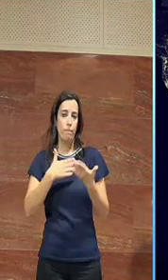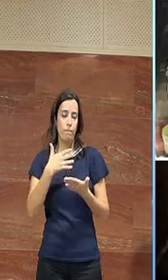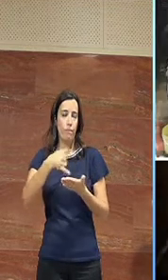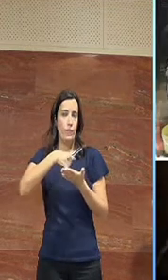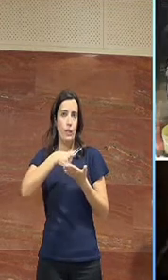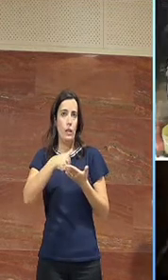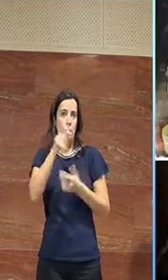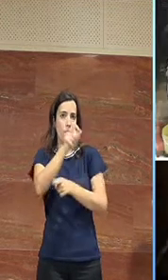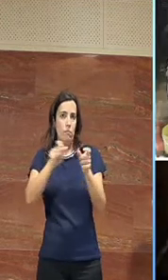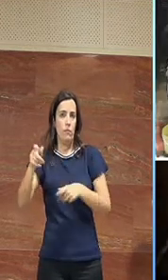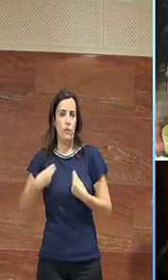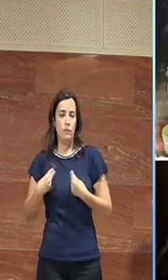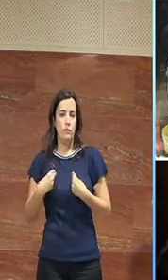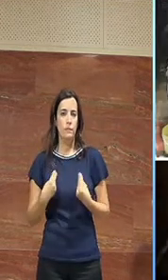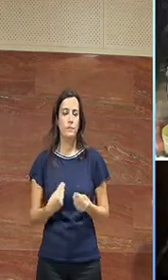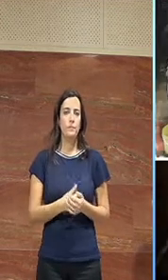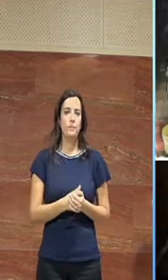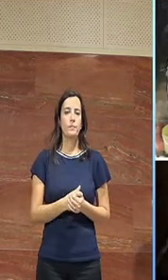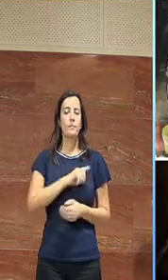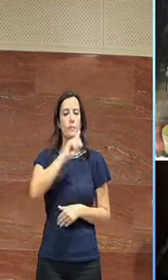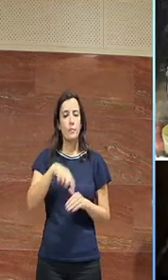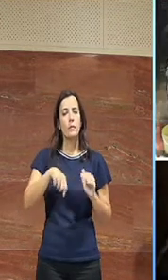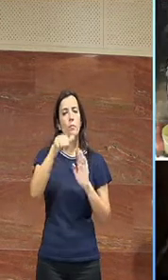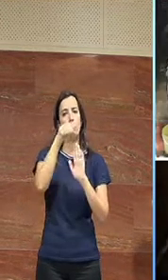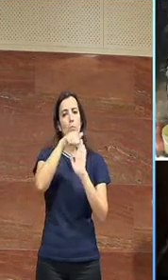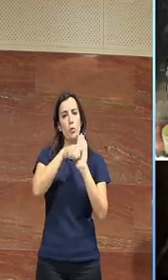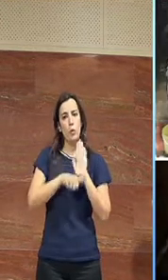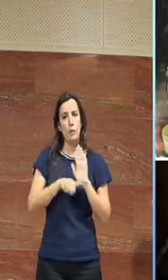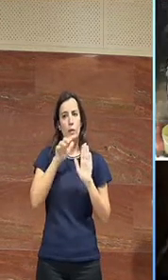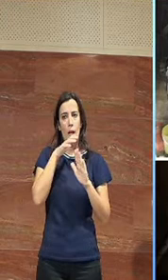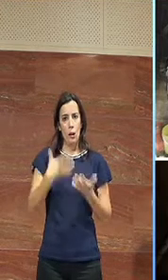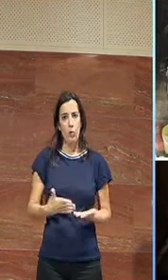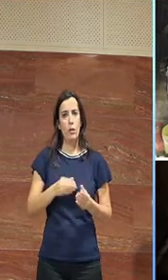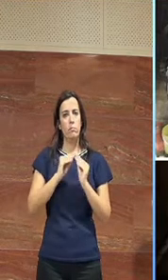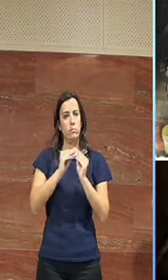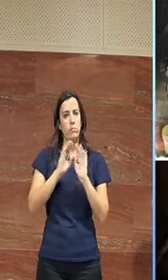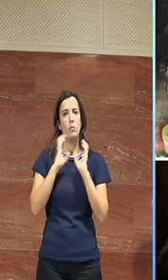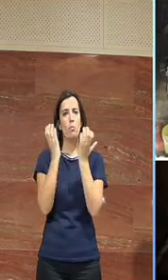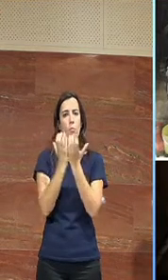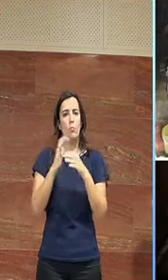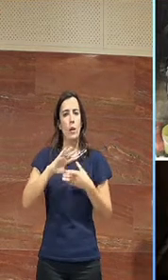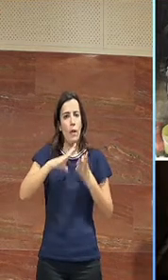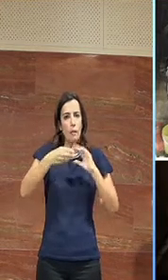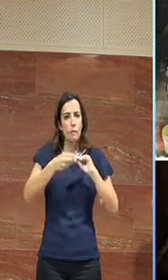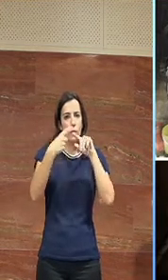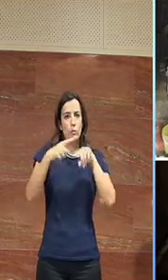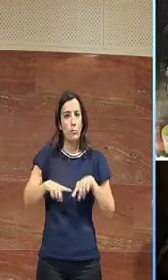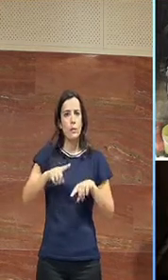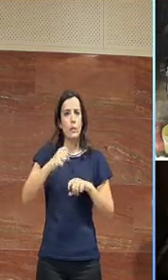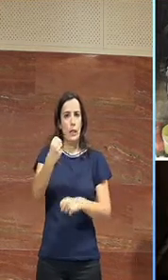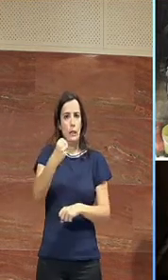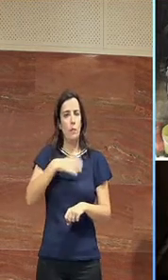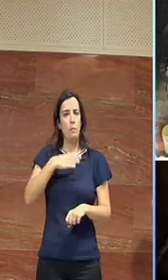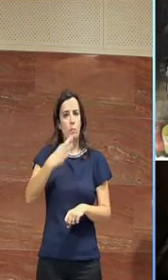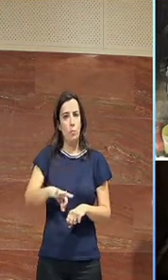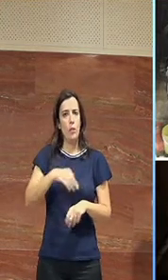diferentes habitantes. Programas que se están realizando en el mundo para dotar de pequeños elementos de energía para que se puedan realizar